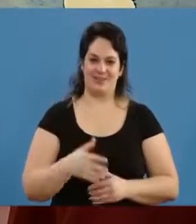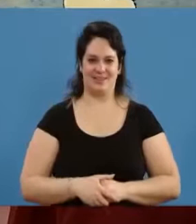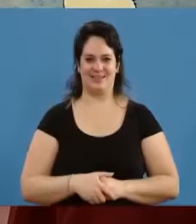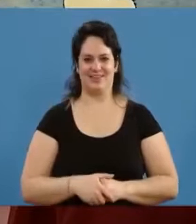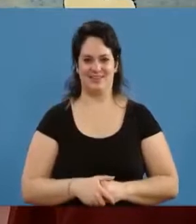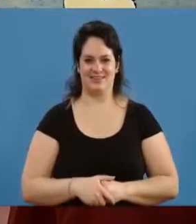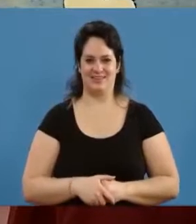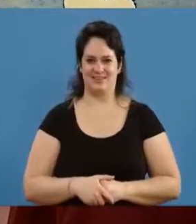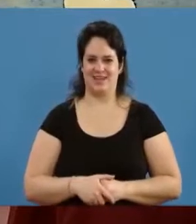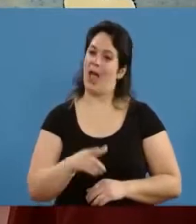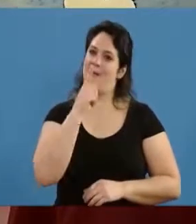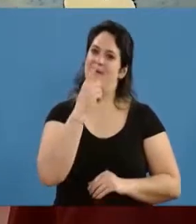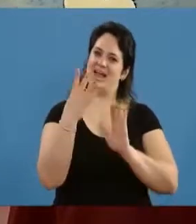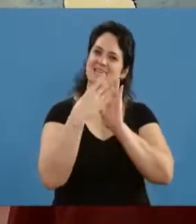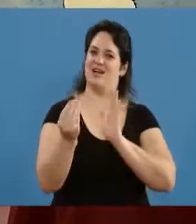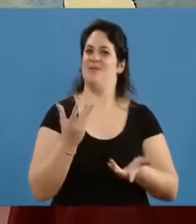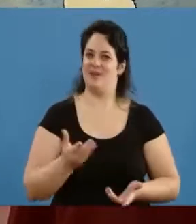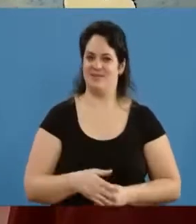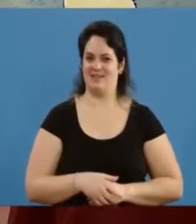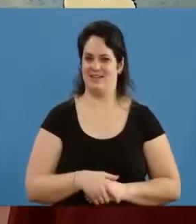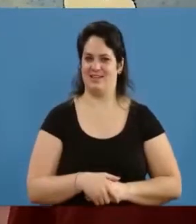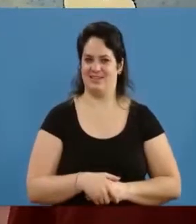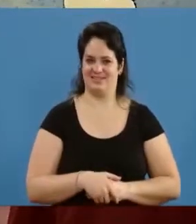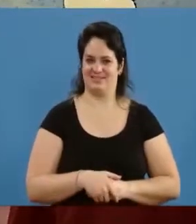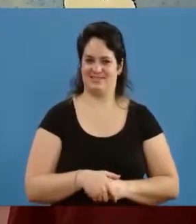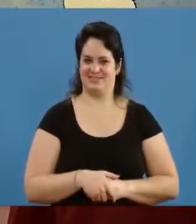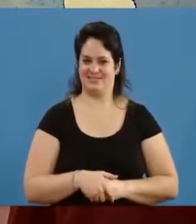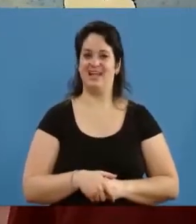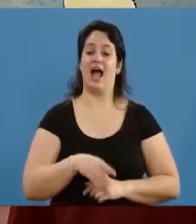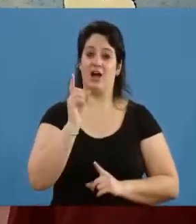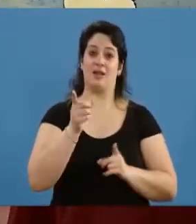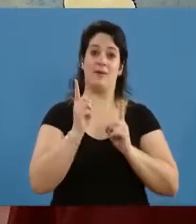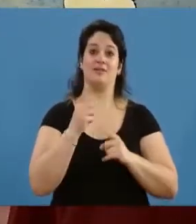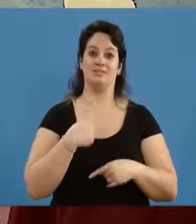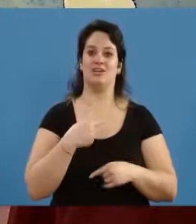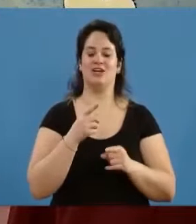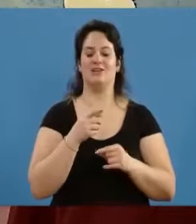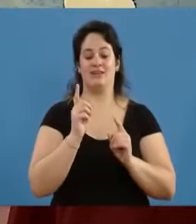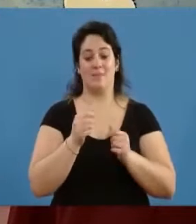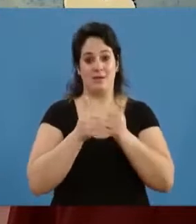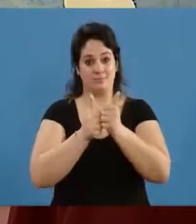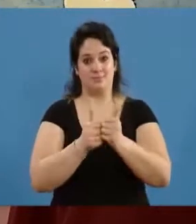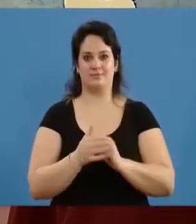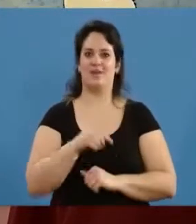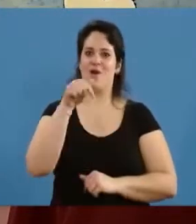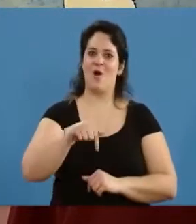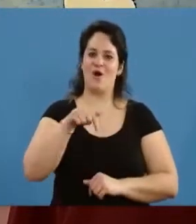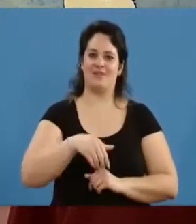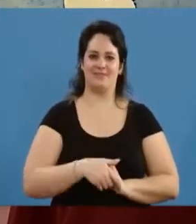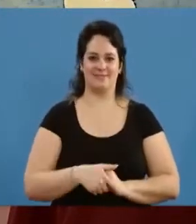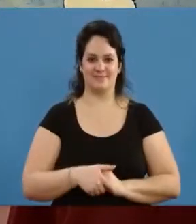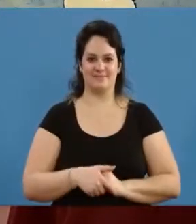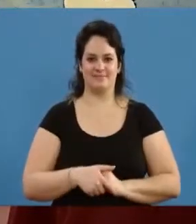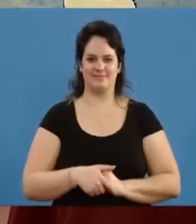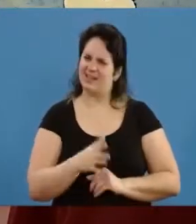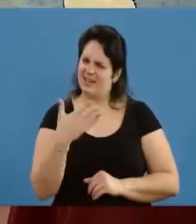estás haciendo como el loro Pepe. Ah, me Hola, el equivoqué. profe también nos acompaña. Y hoy, seña,